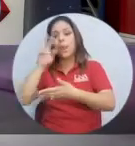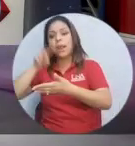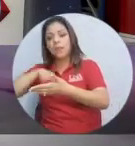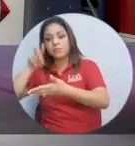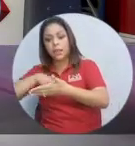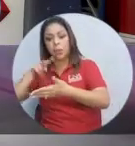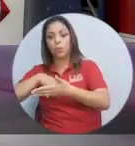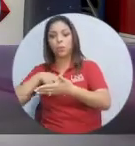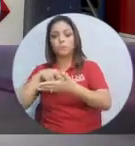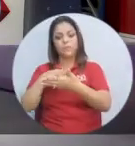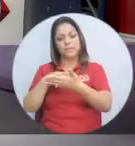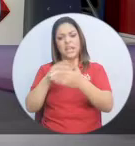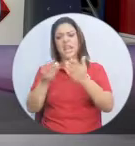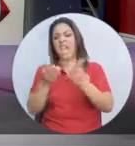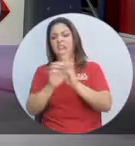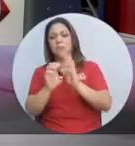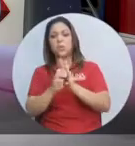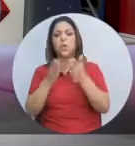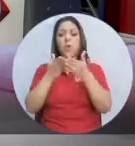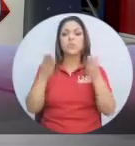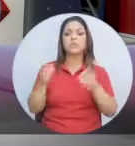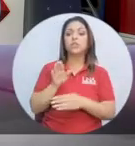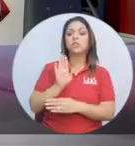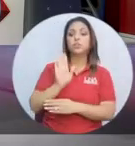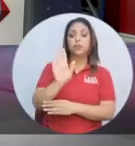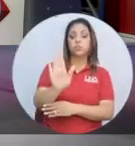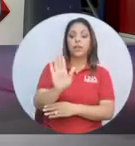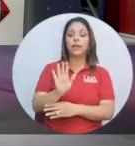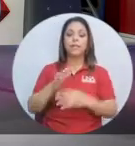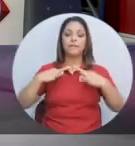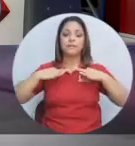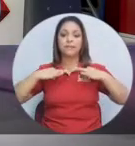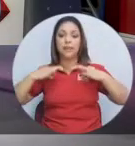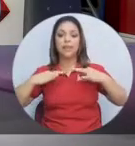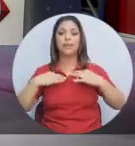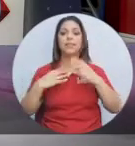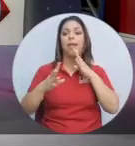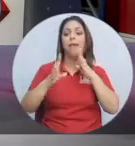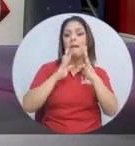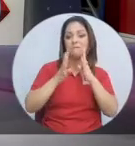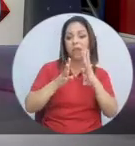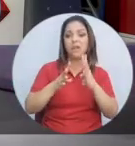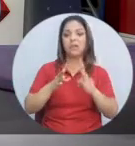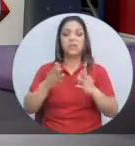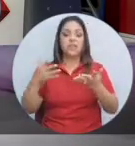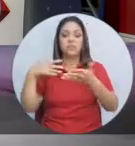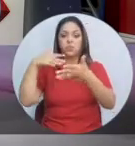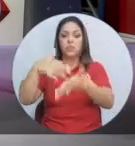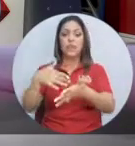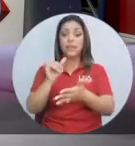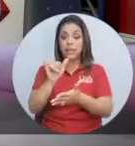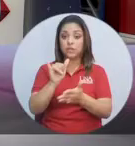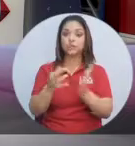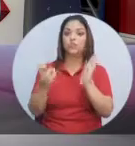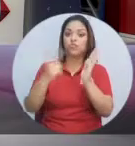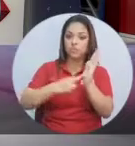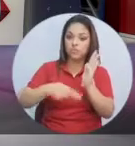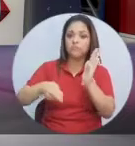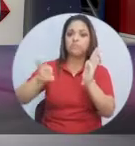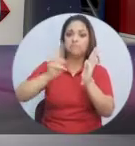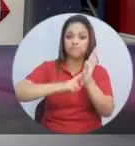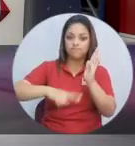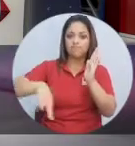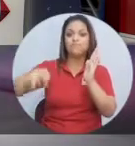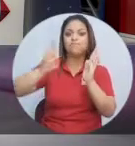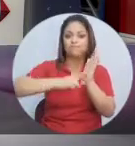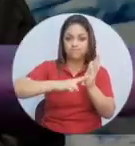que ver con la forma de vestir, con la forma de hablar, con la forma de estudiar, etcétera, y eso es reiterativo, aunque no venga de